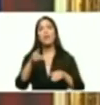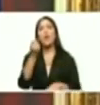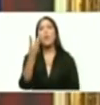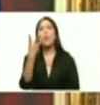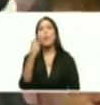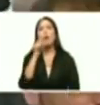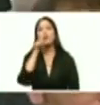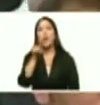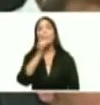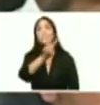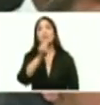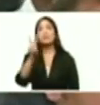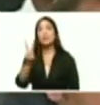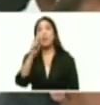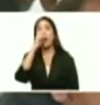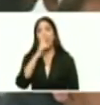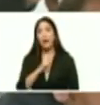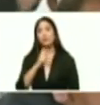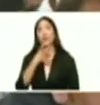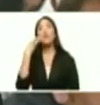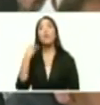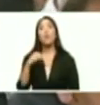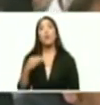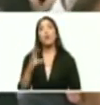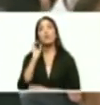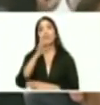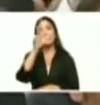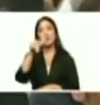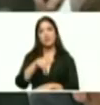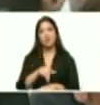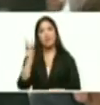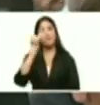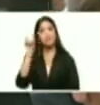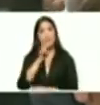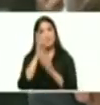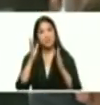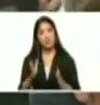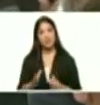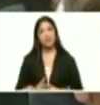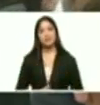diputado más joven, de la historia, de la asamblea nacional, venezolana,